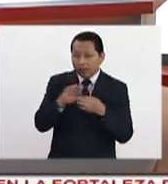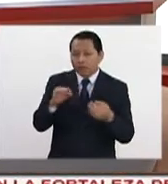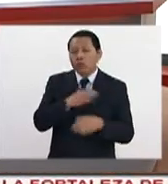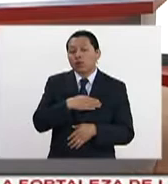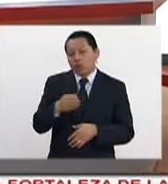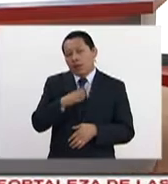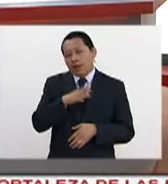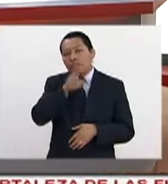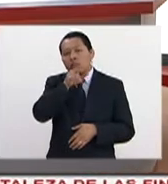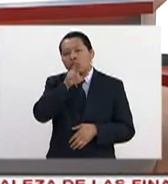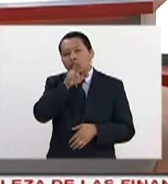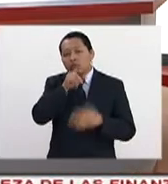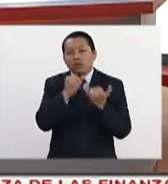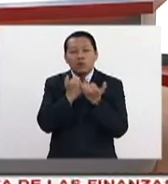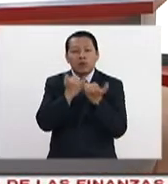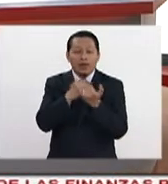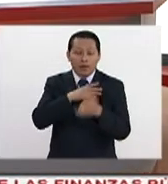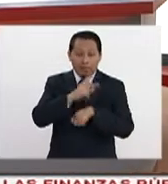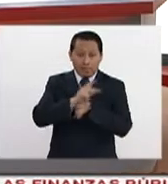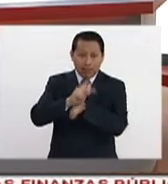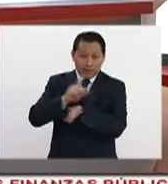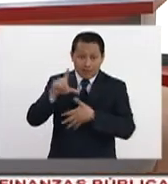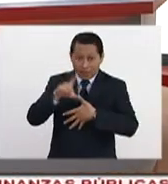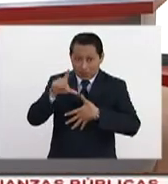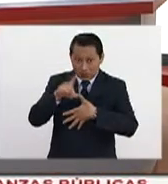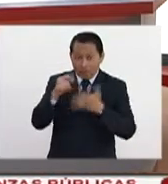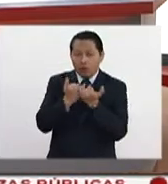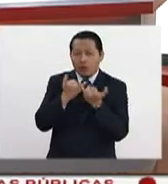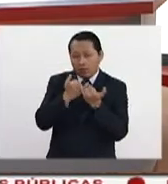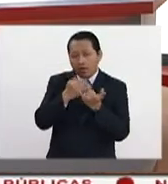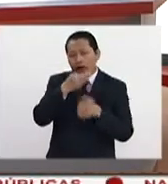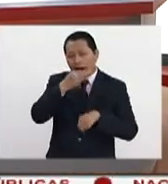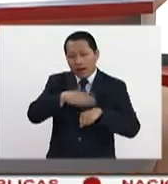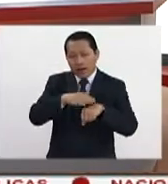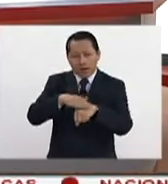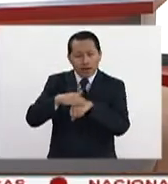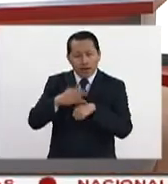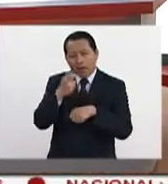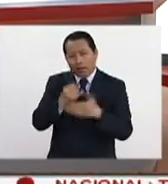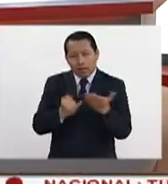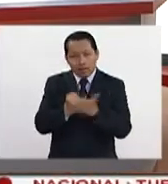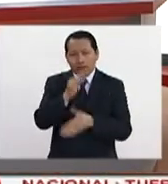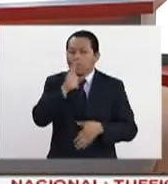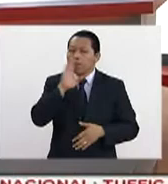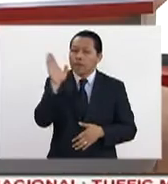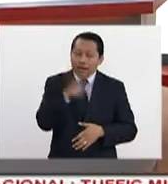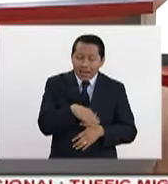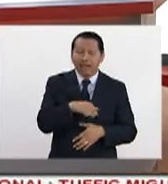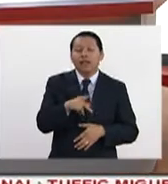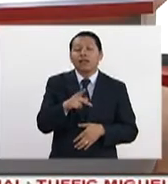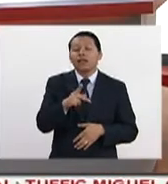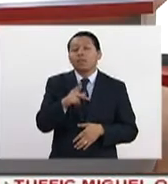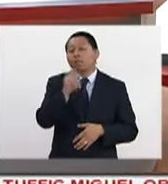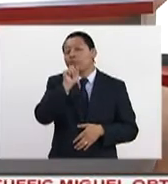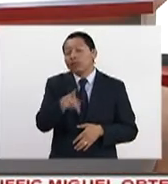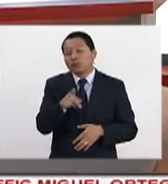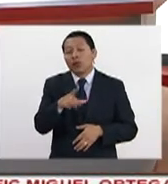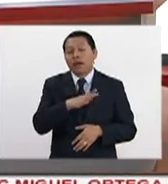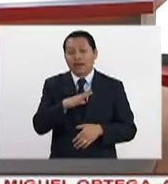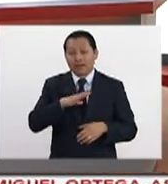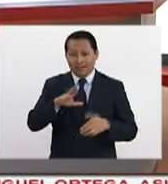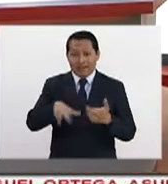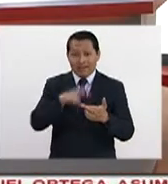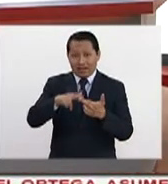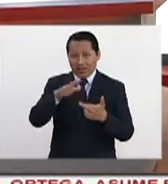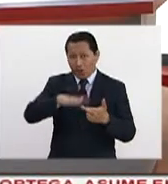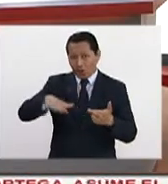bueno, hay una gran preocupación. También varios países de América Latina han hecho una condena a esta decisión. Varios países también de la propia